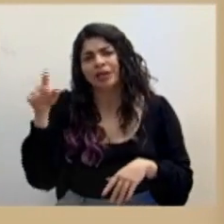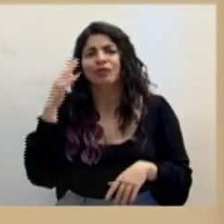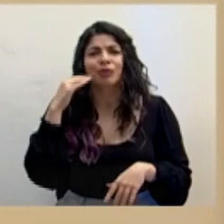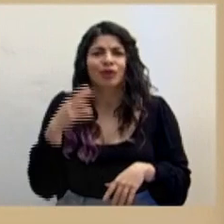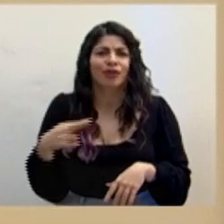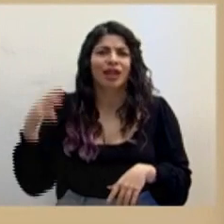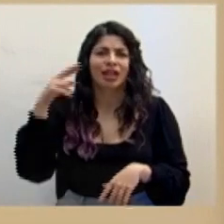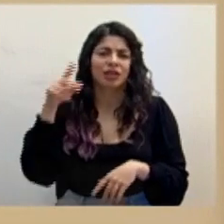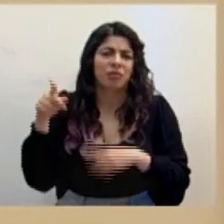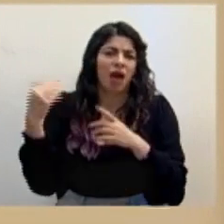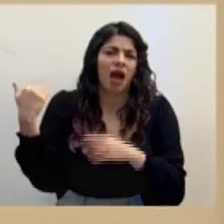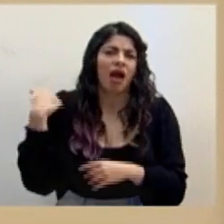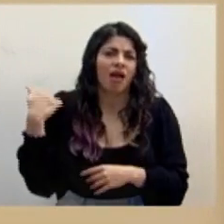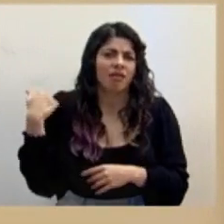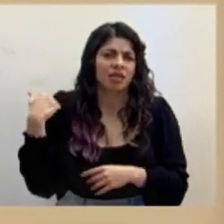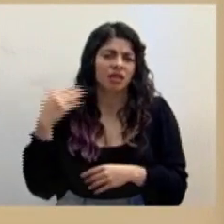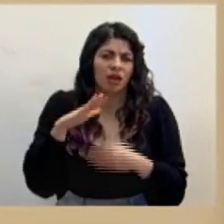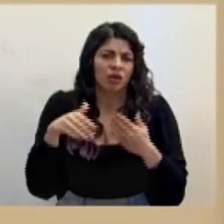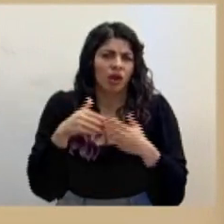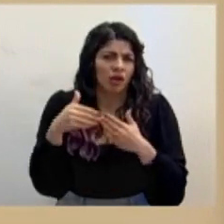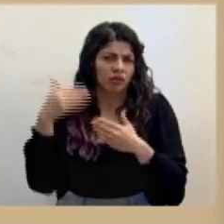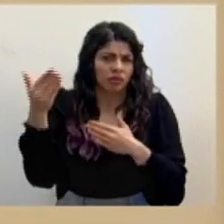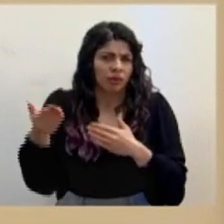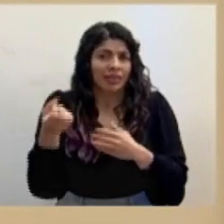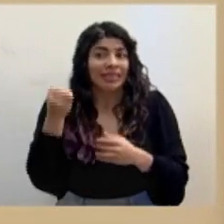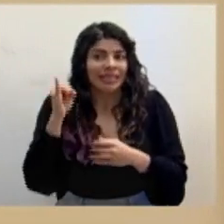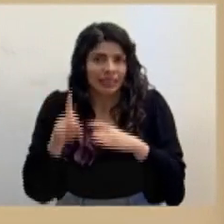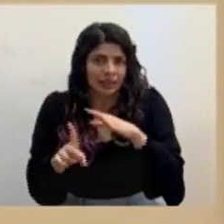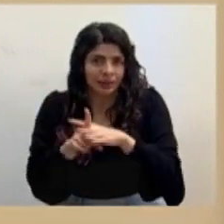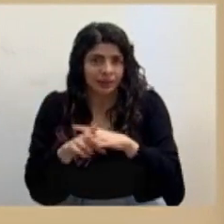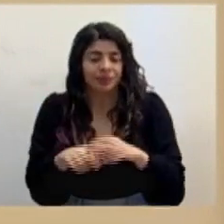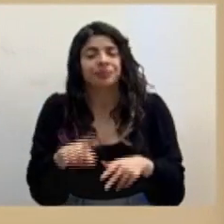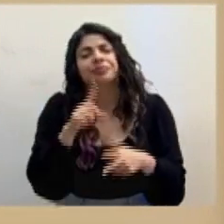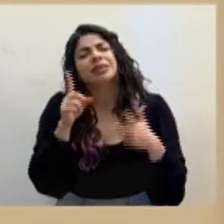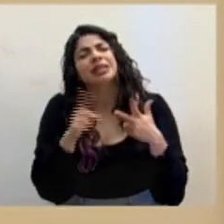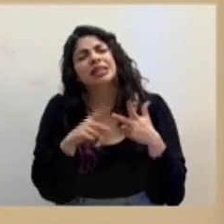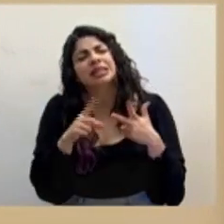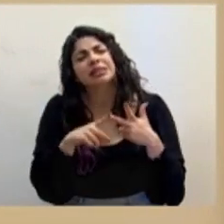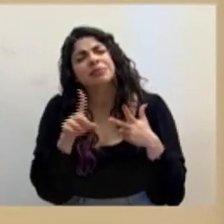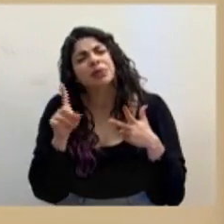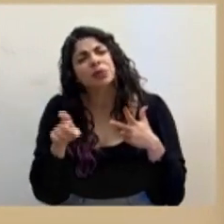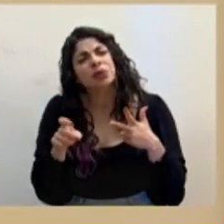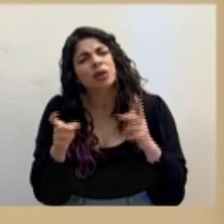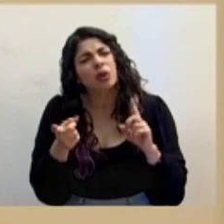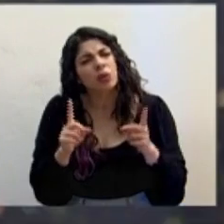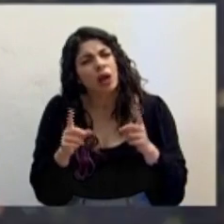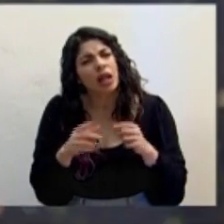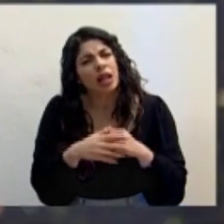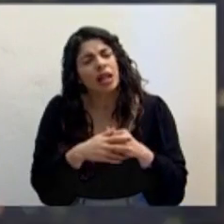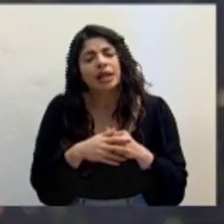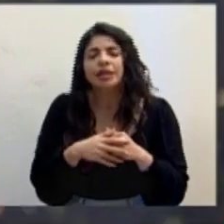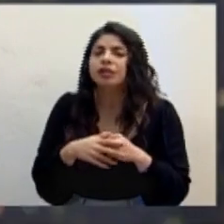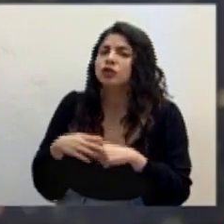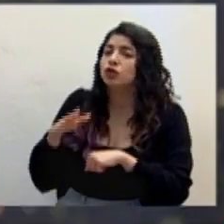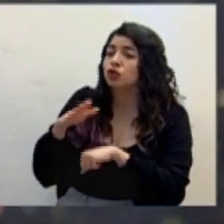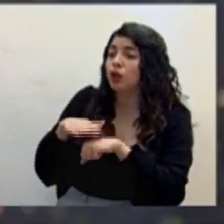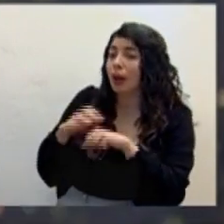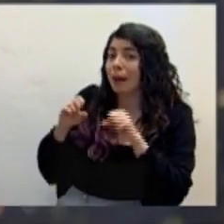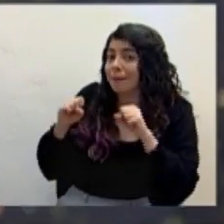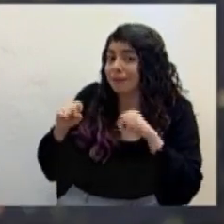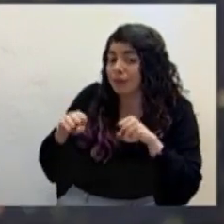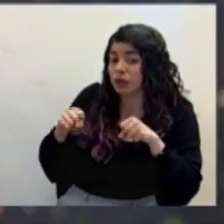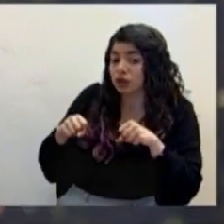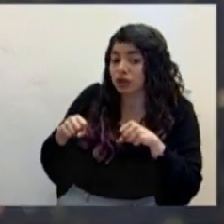rector pues nos avisarán a toda la población. Y la tercera pregunta era de la posibilidad